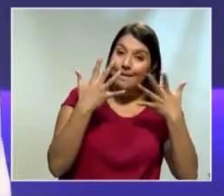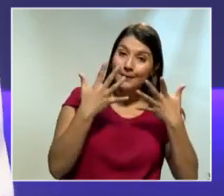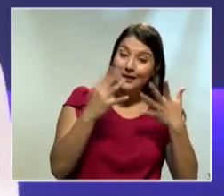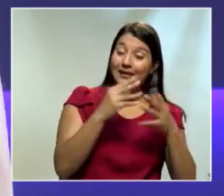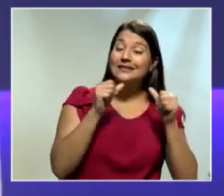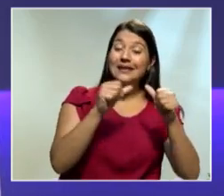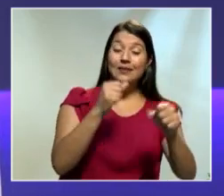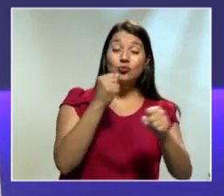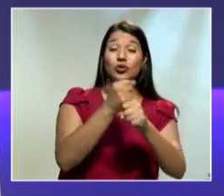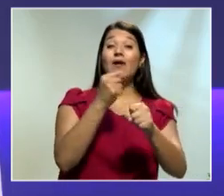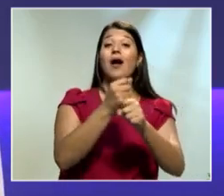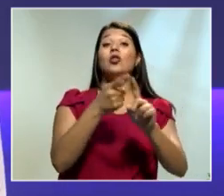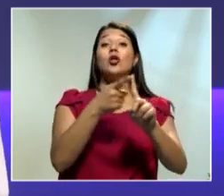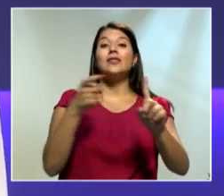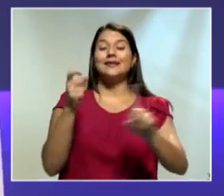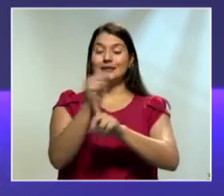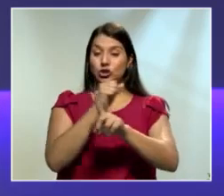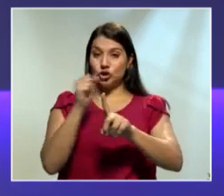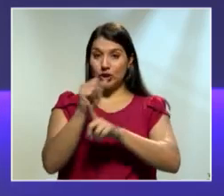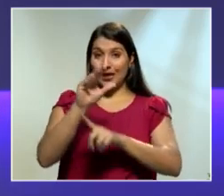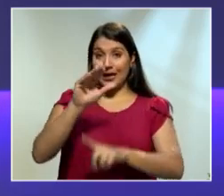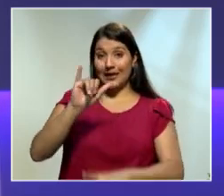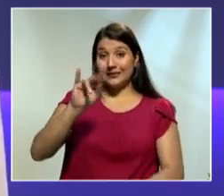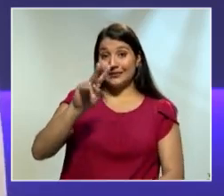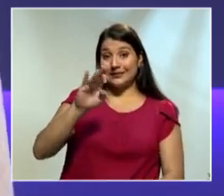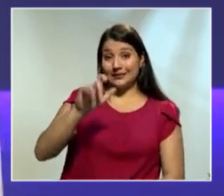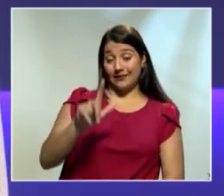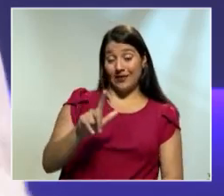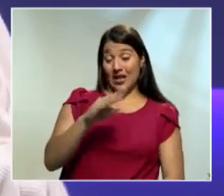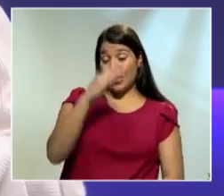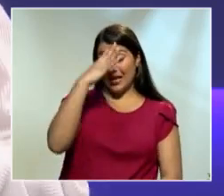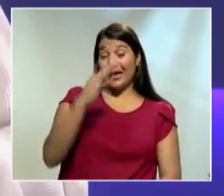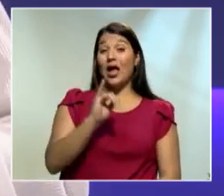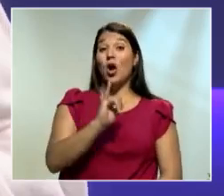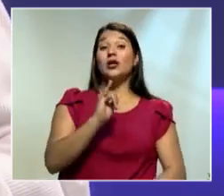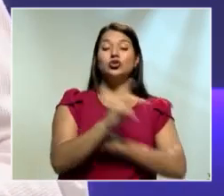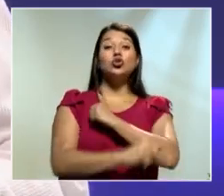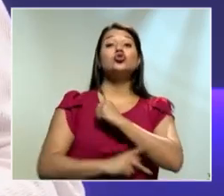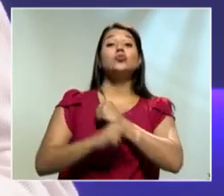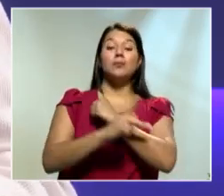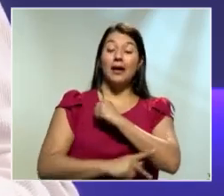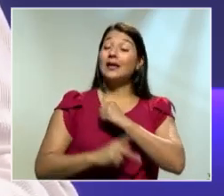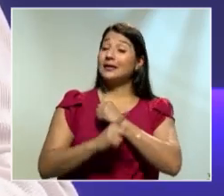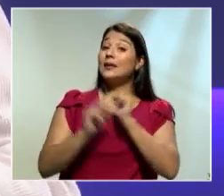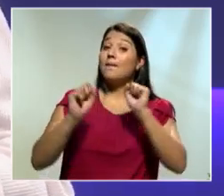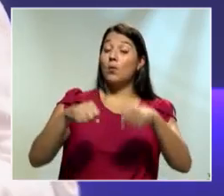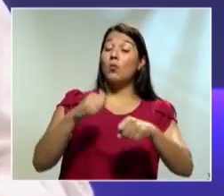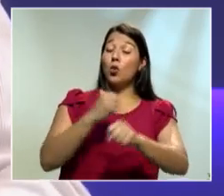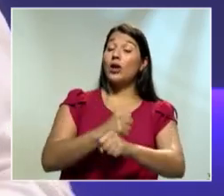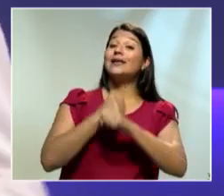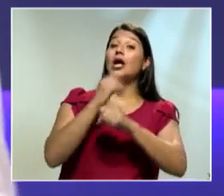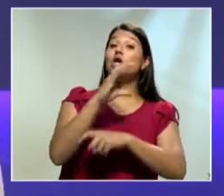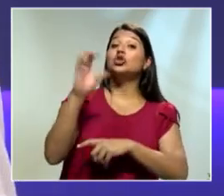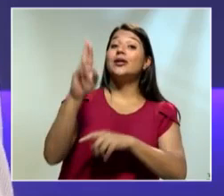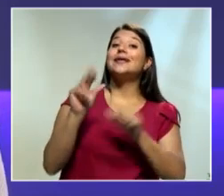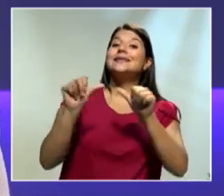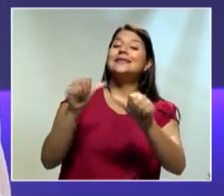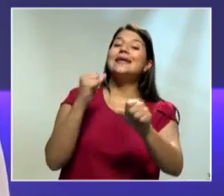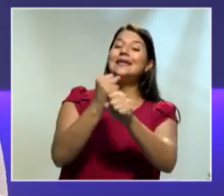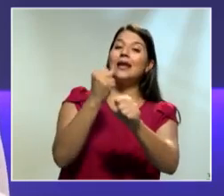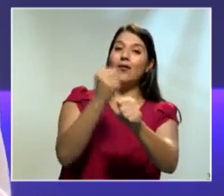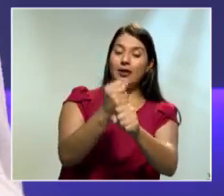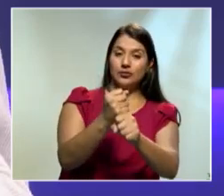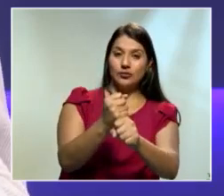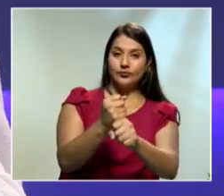desde sociedad civil. Entonces yo creo que en estos países e incluso en garantizar que en Costa Rica mismo se continúe trabajando en acción